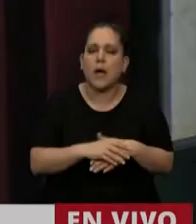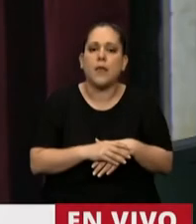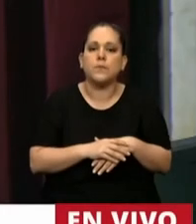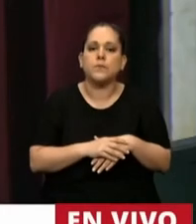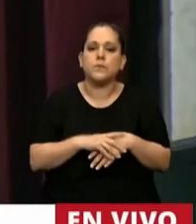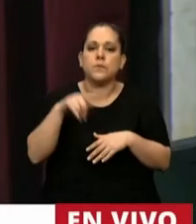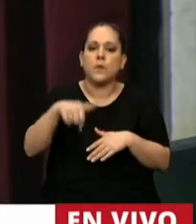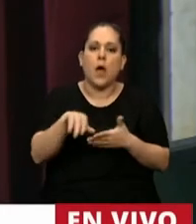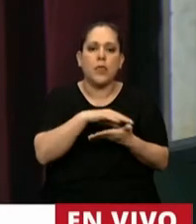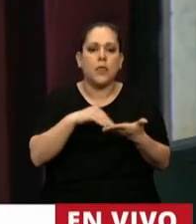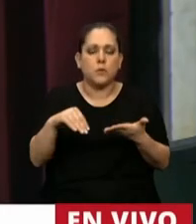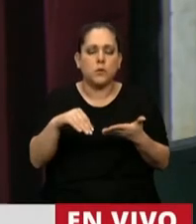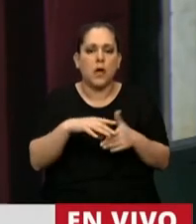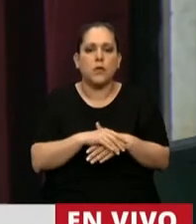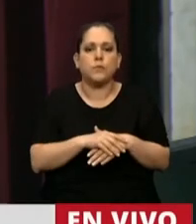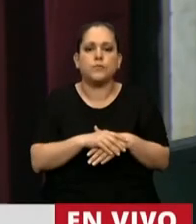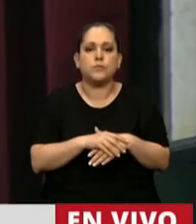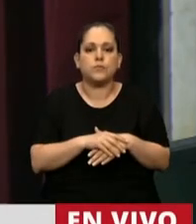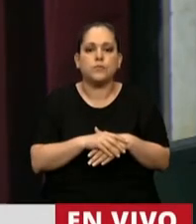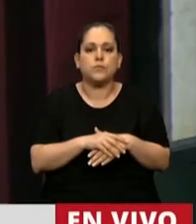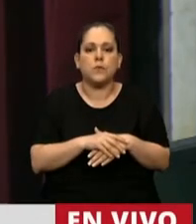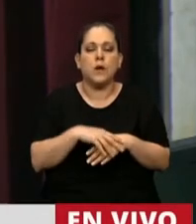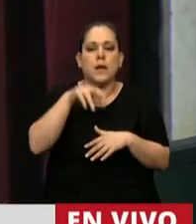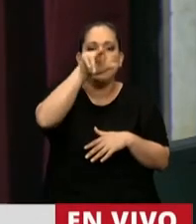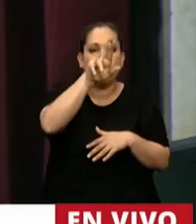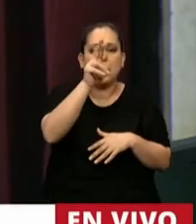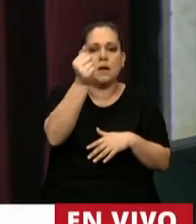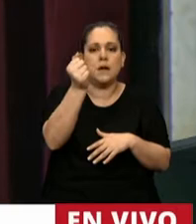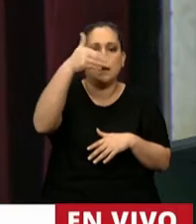Tiene la palabra el diputado José Luis Ramón.